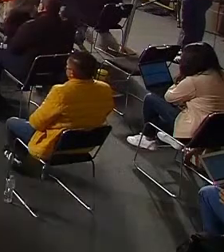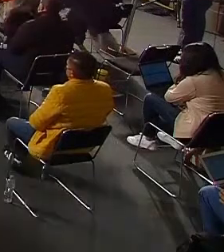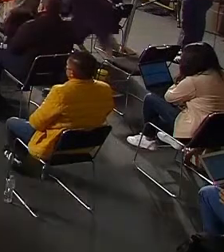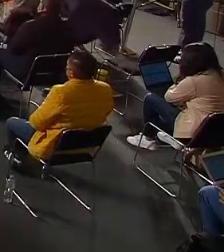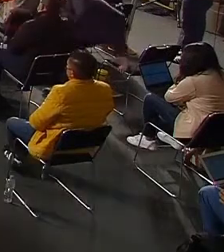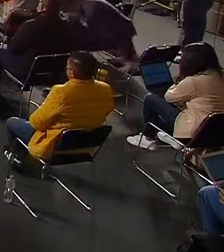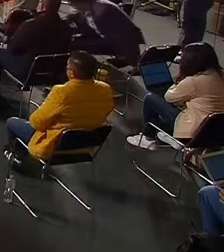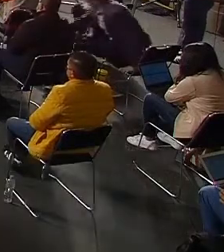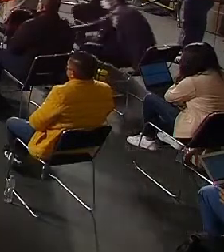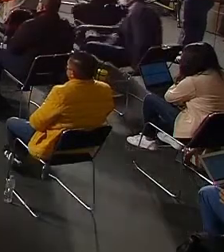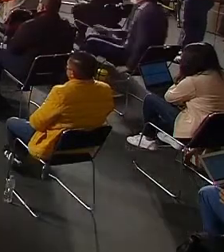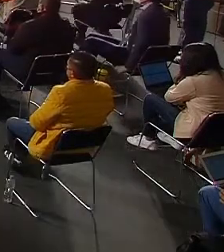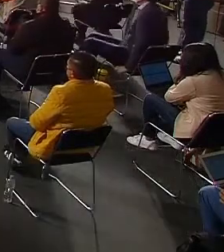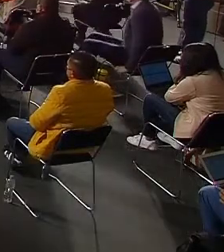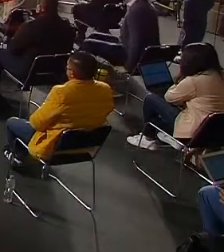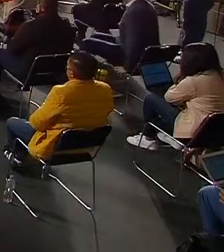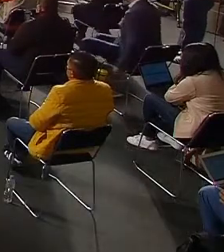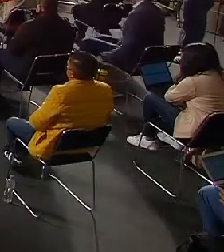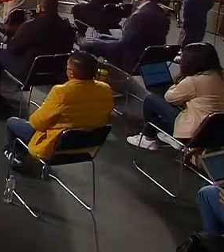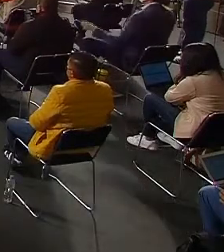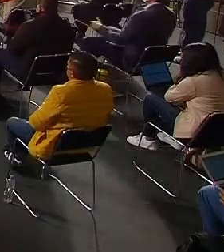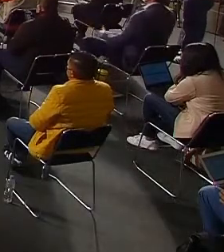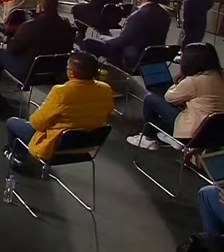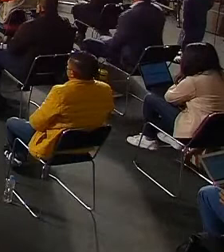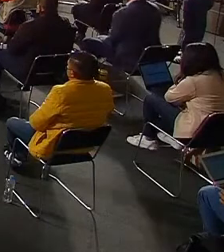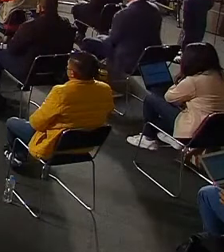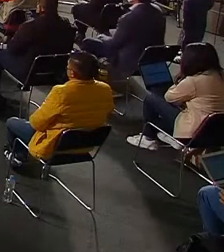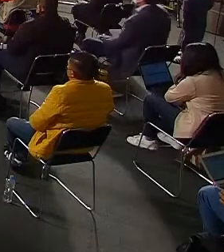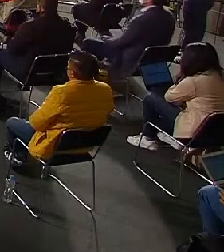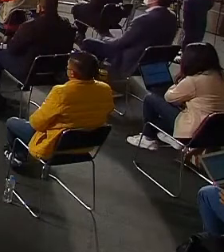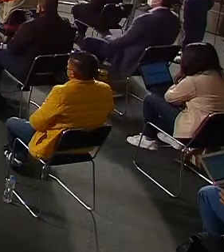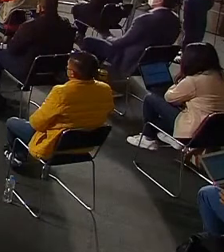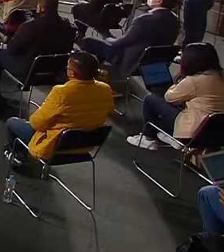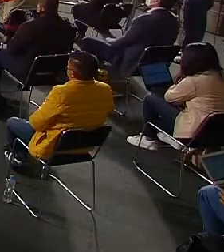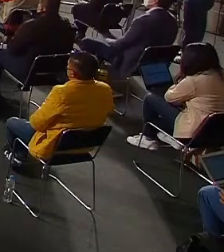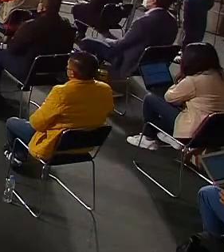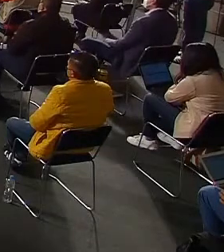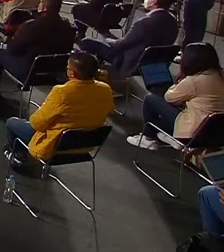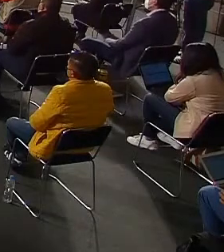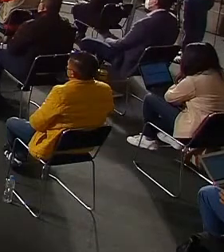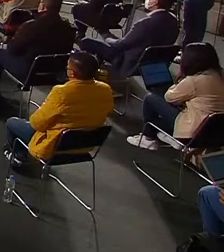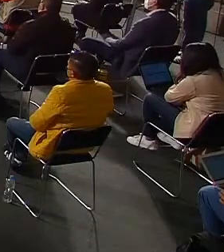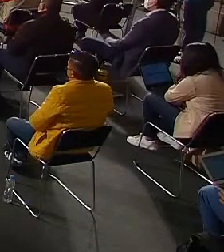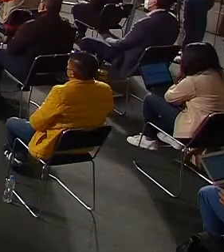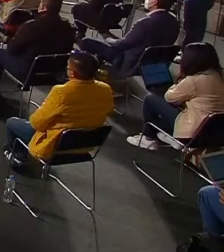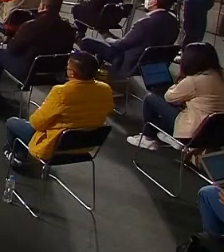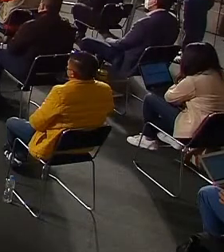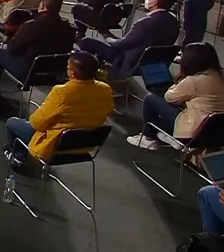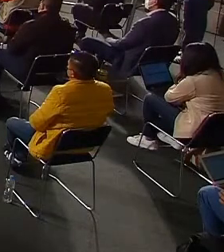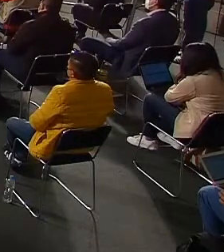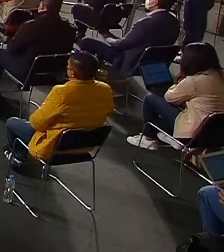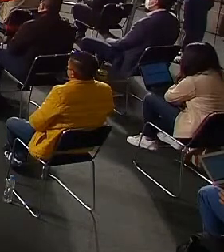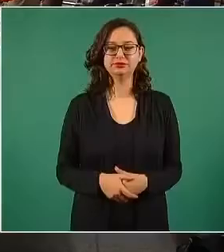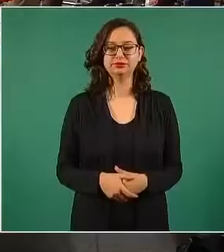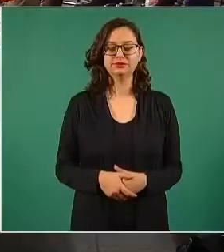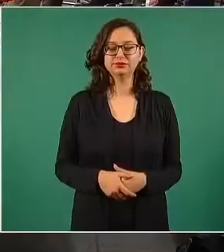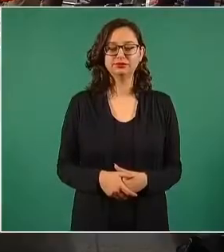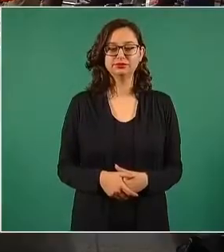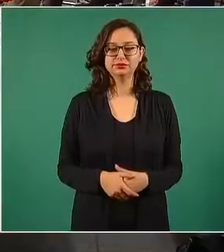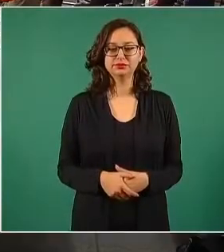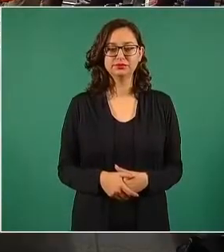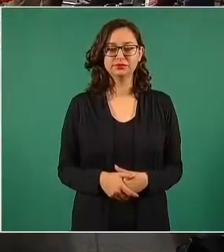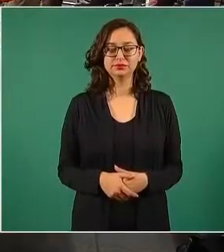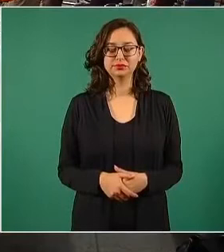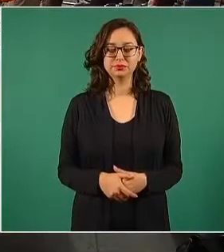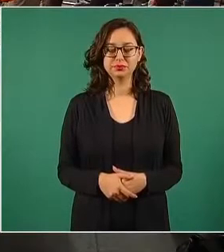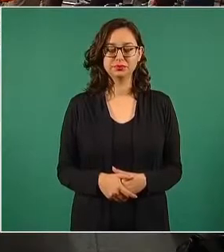Buenos días, señor presidente. Buenos días, Elisa. Eduardo Esquivel Ancona, SDP Noticias.